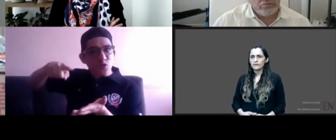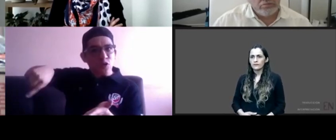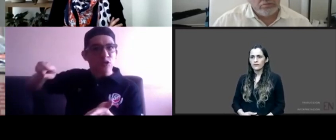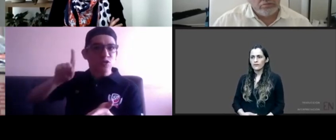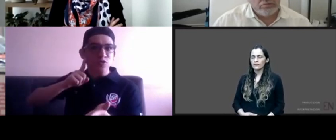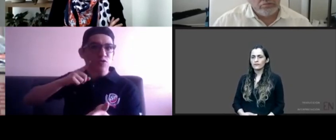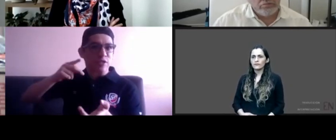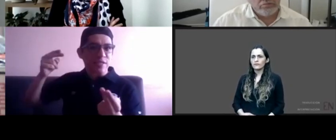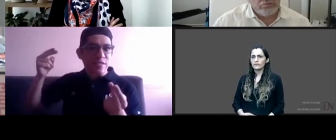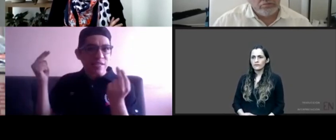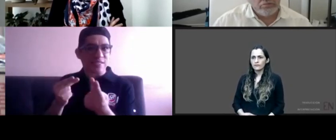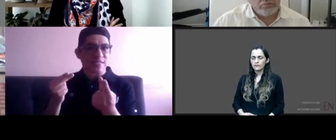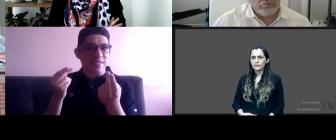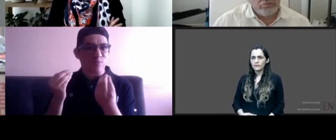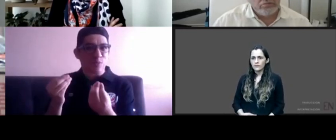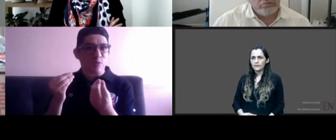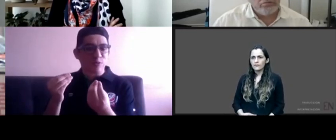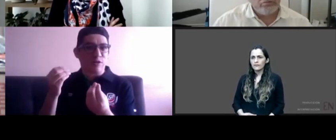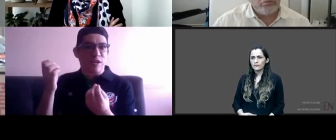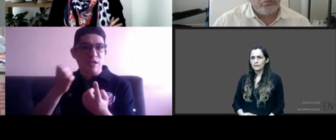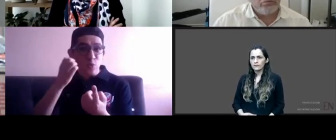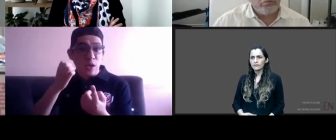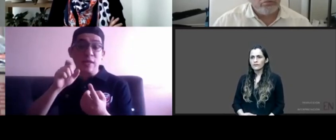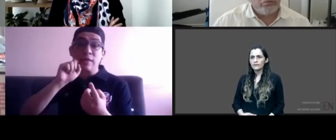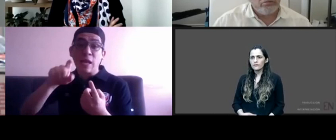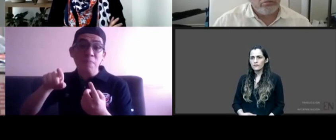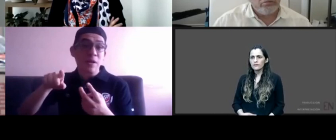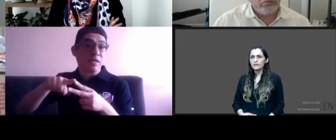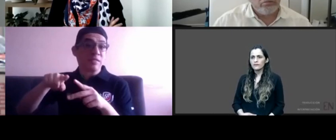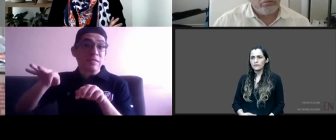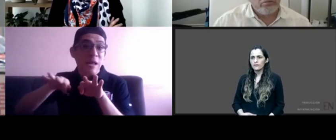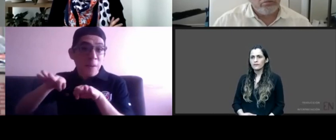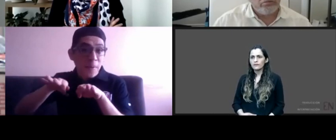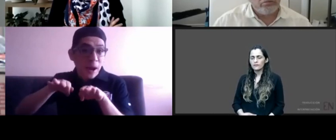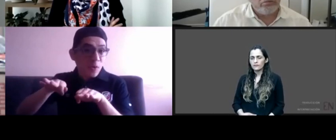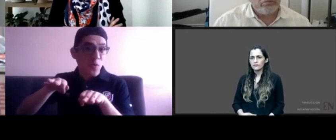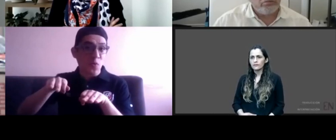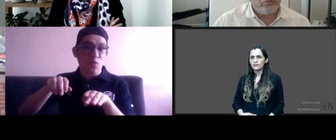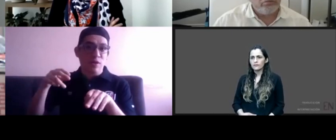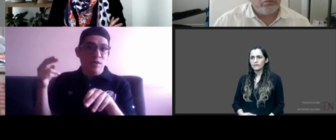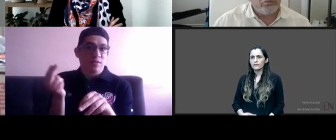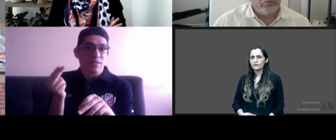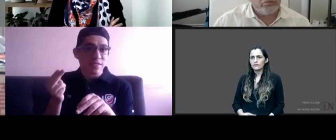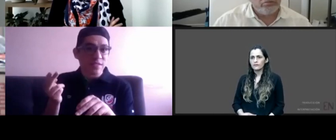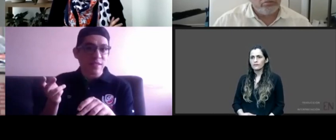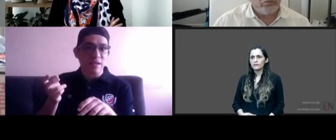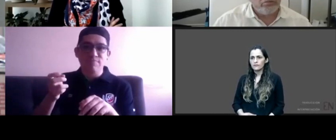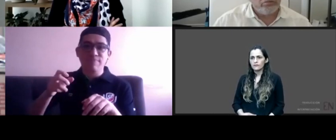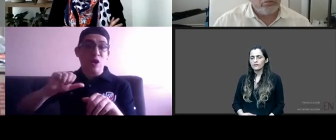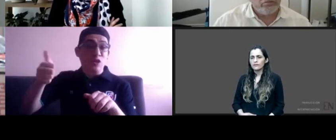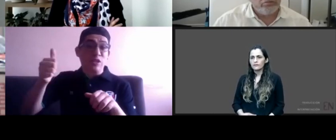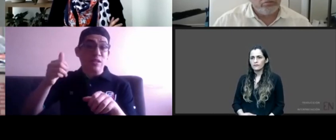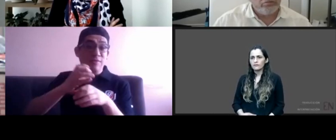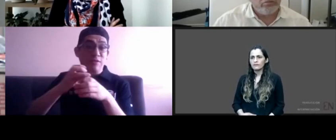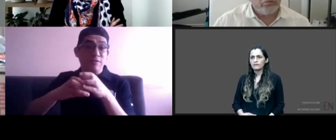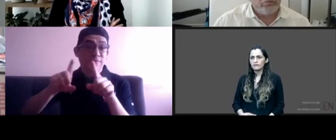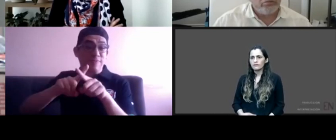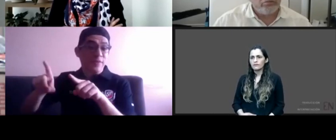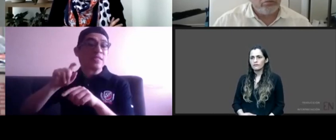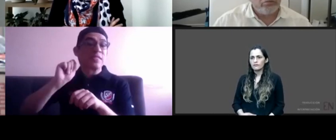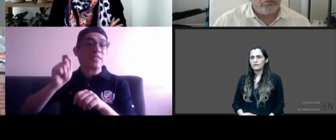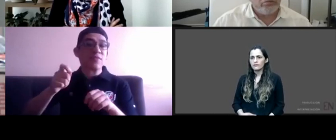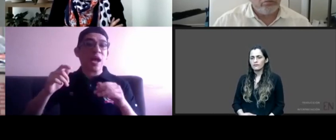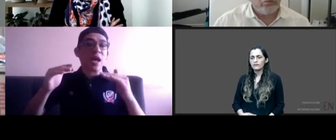necesidades para que se nos dé la atención, el apoyo que requerimos de acuerdo a nuestras necesidades, porque la educación es un tema